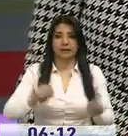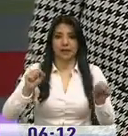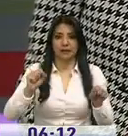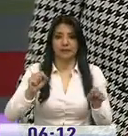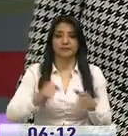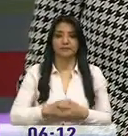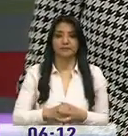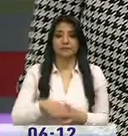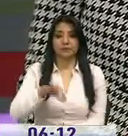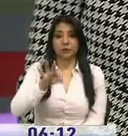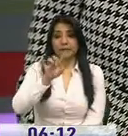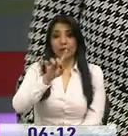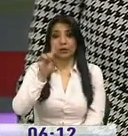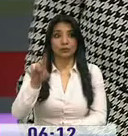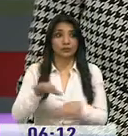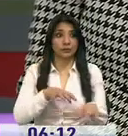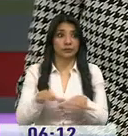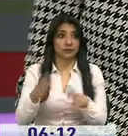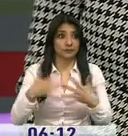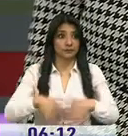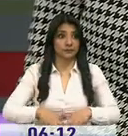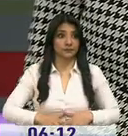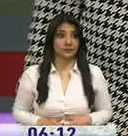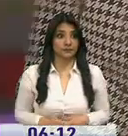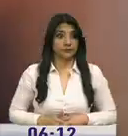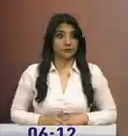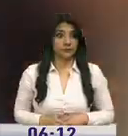EQ911 coordinó las acciones.